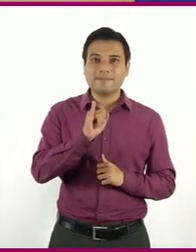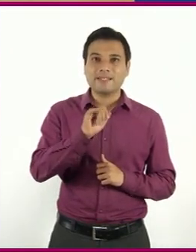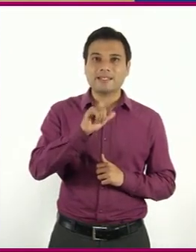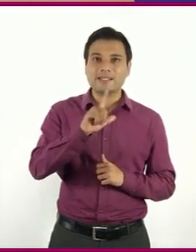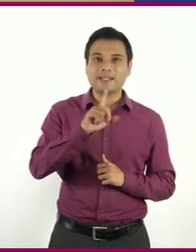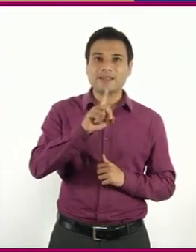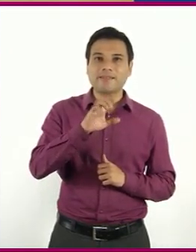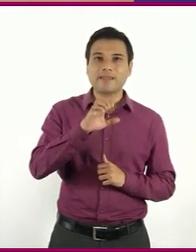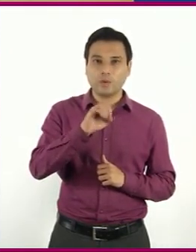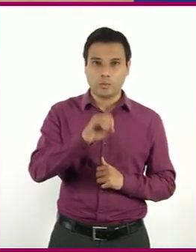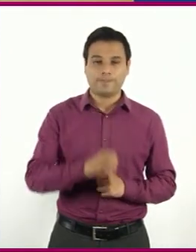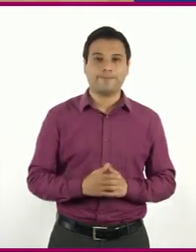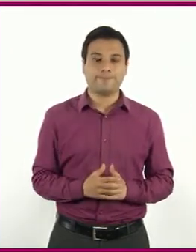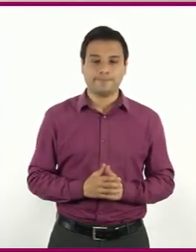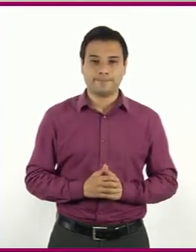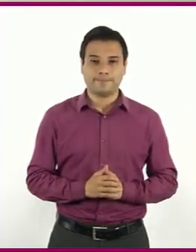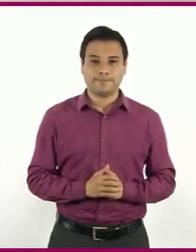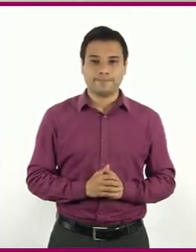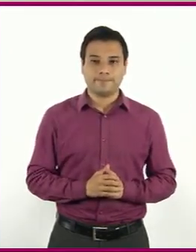4.